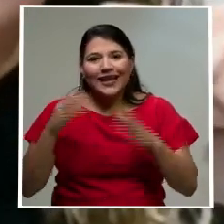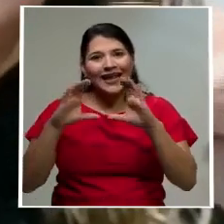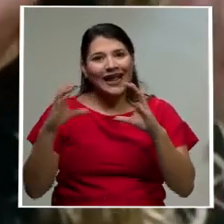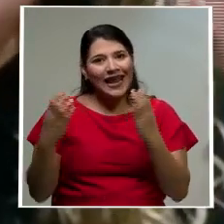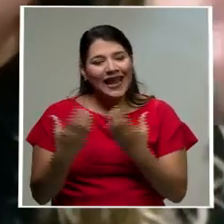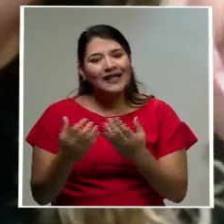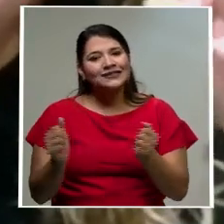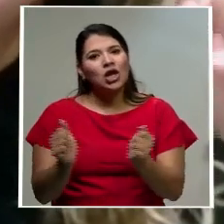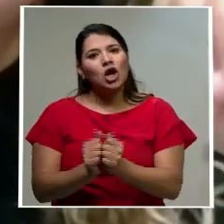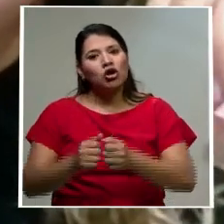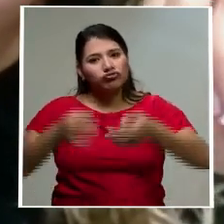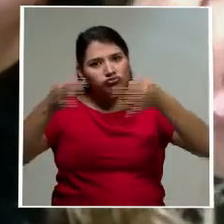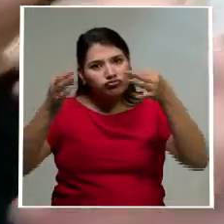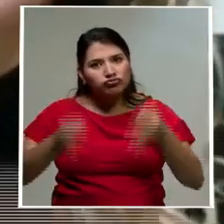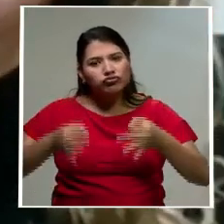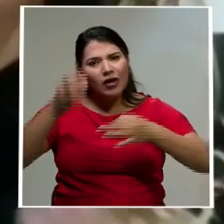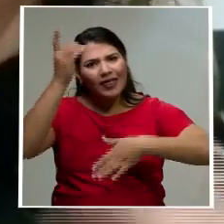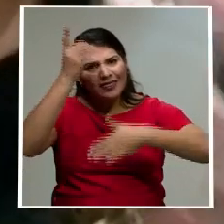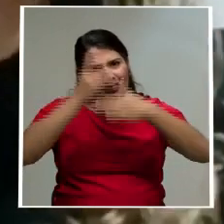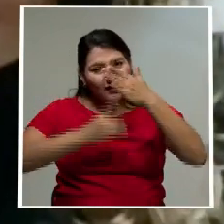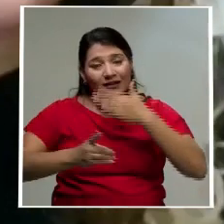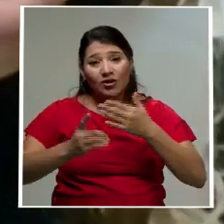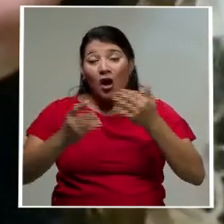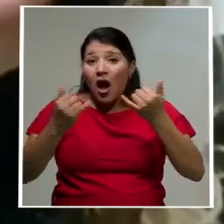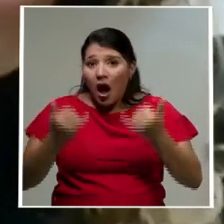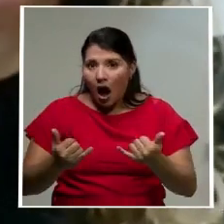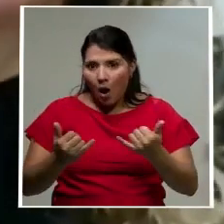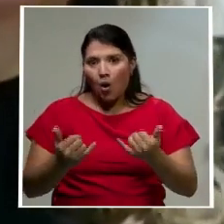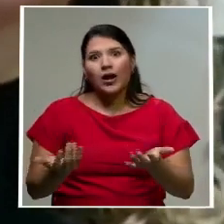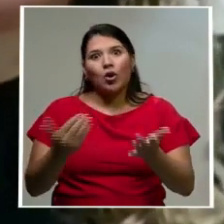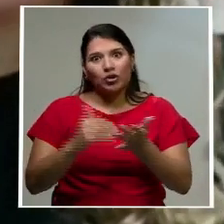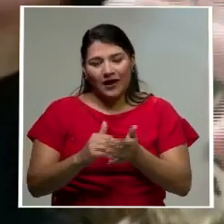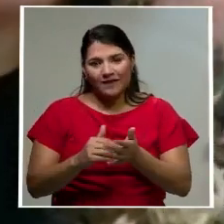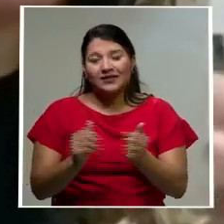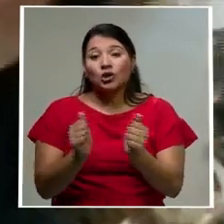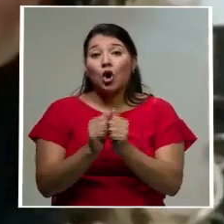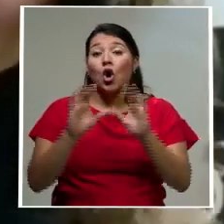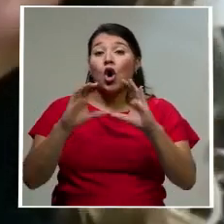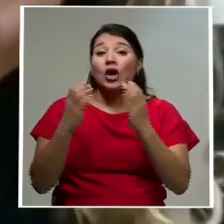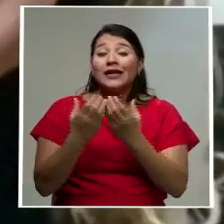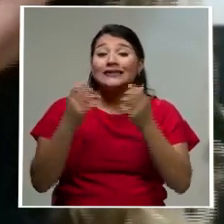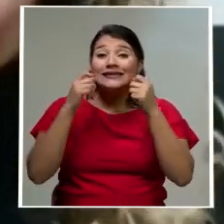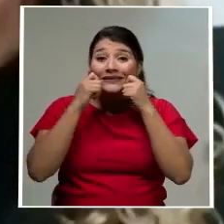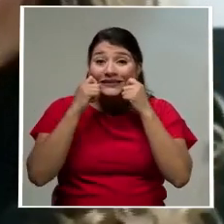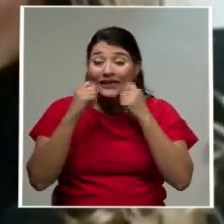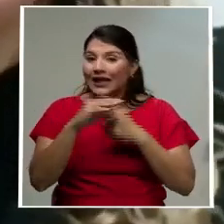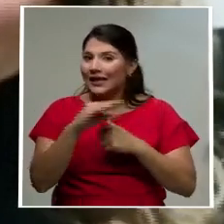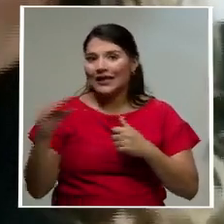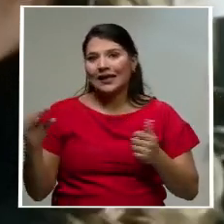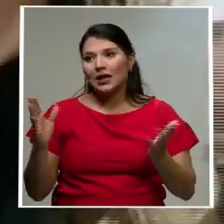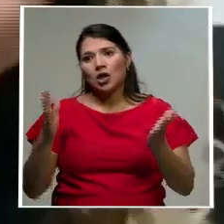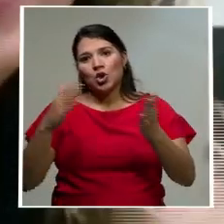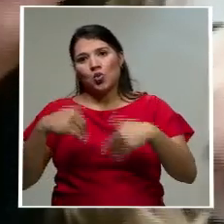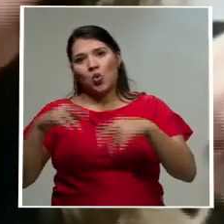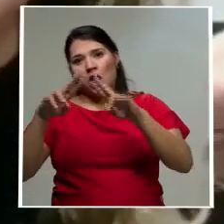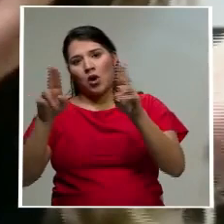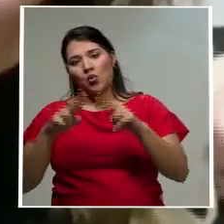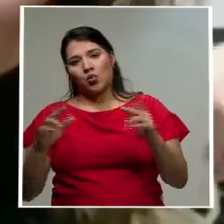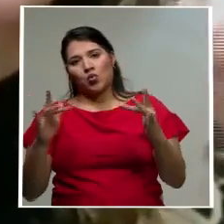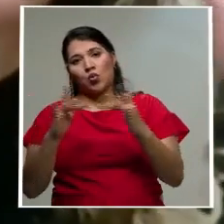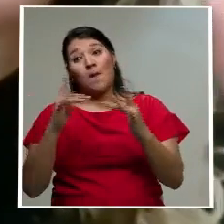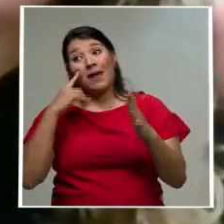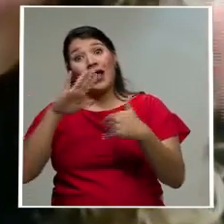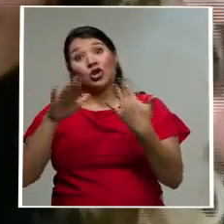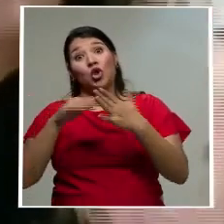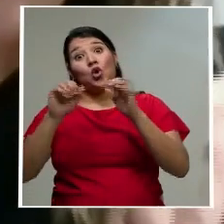clases, en un momento donde hemos vuelto a la presencialidad, que además no tenemos de por sí conectividad para estar en